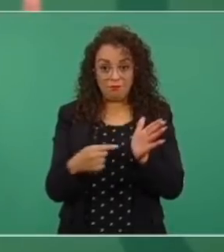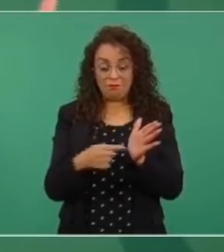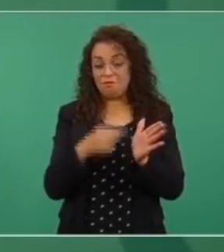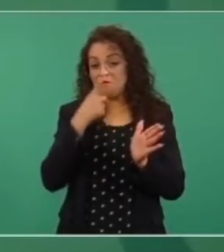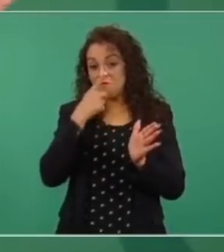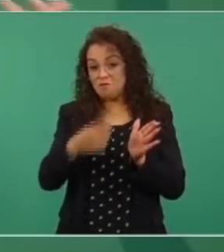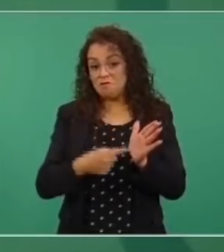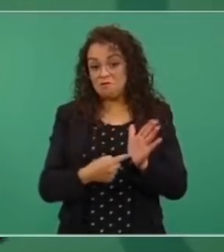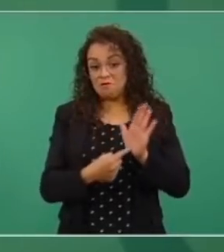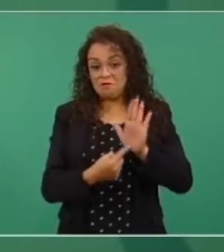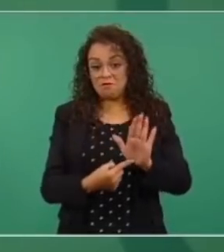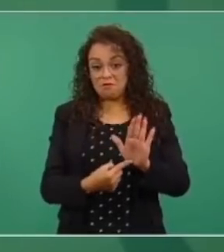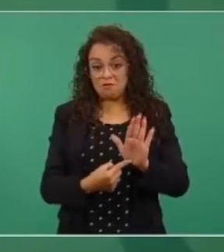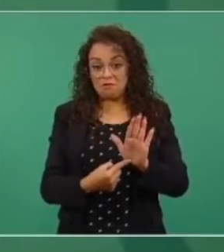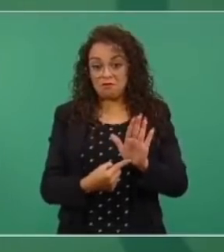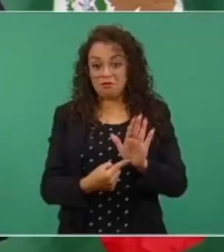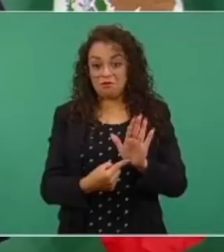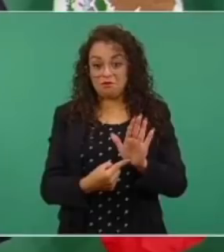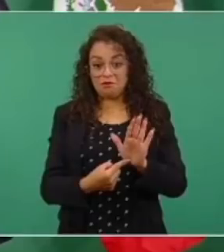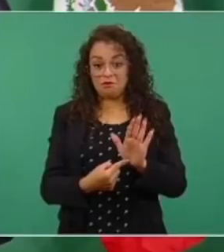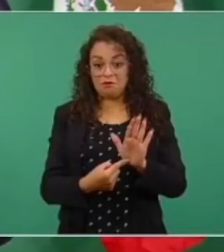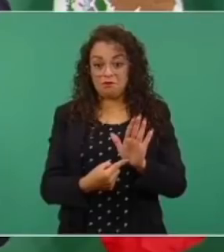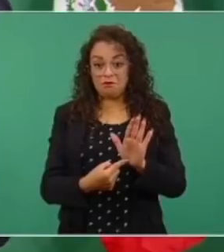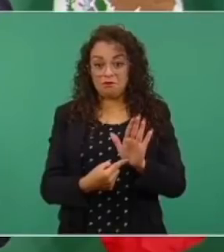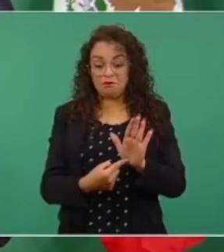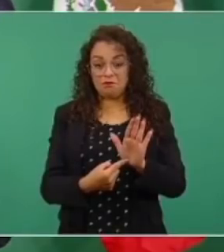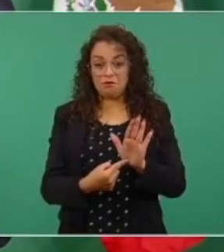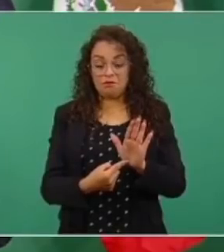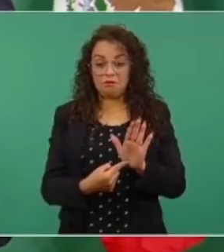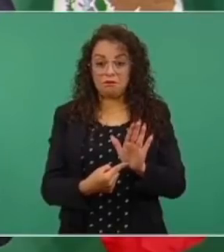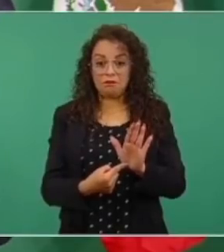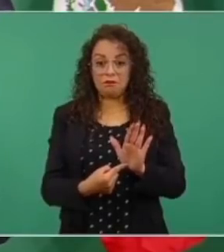que trabajamos al